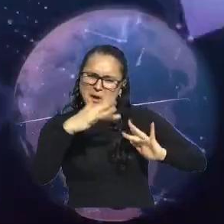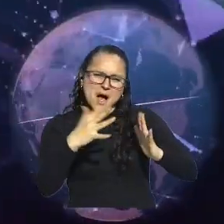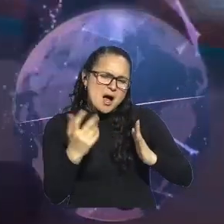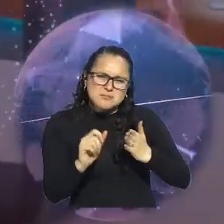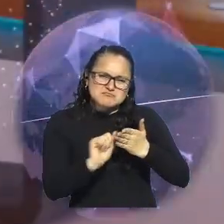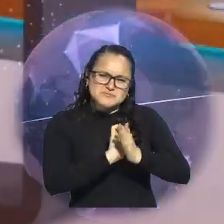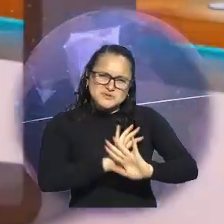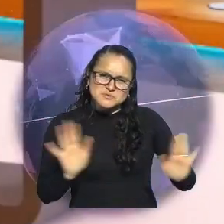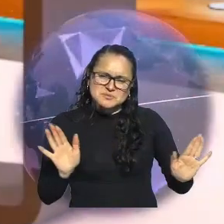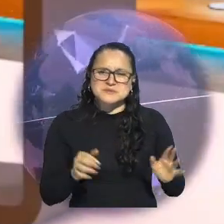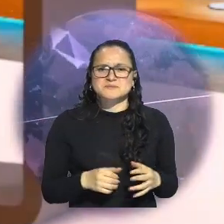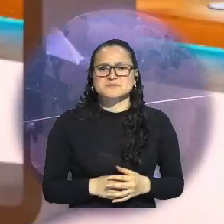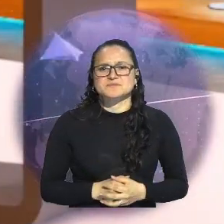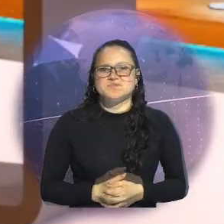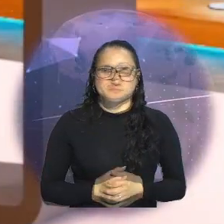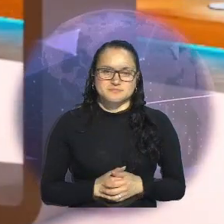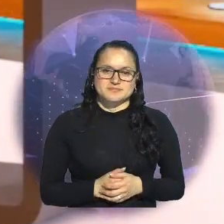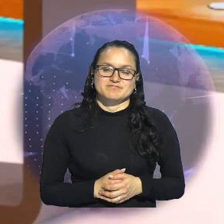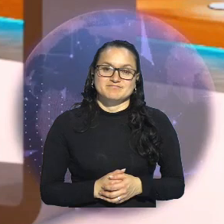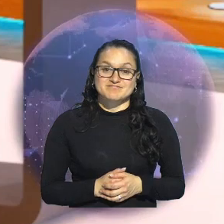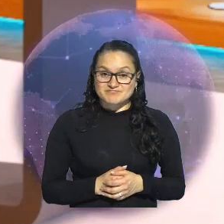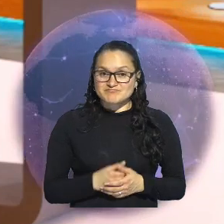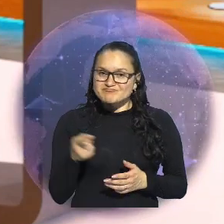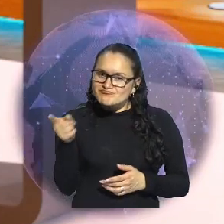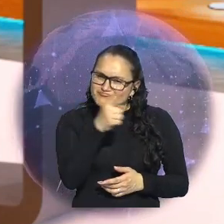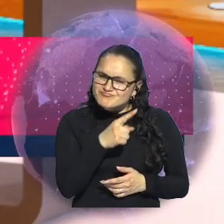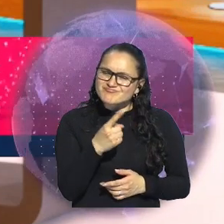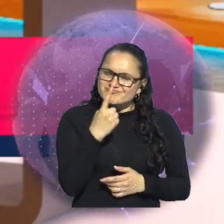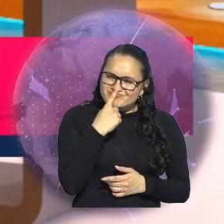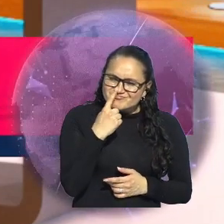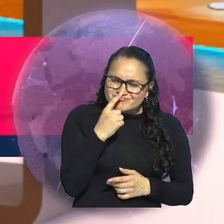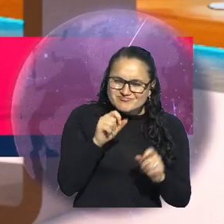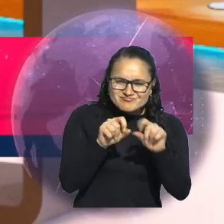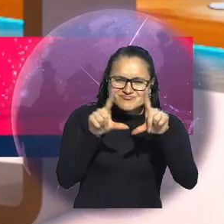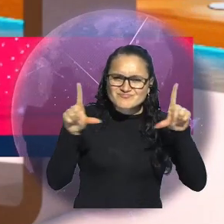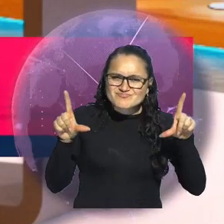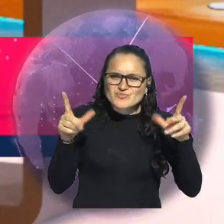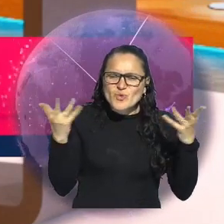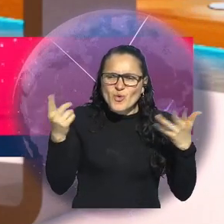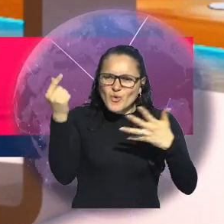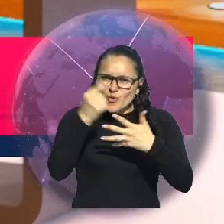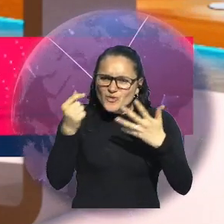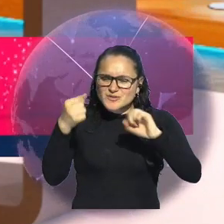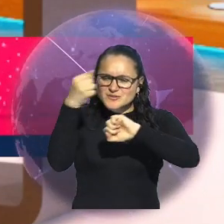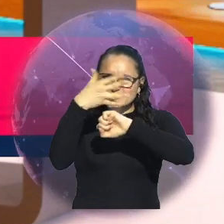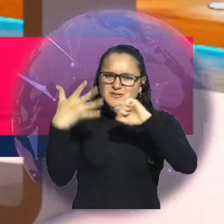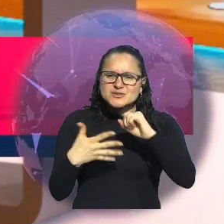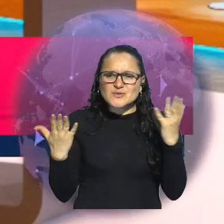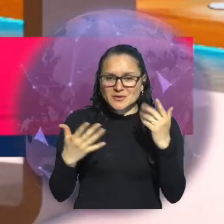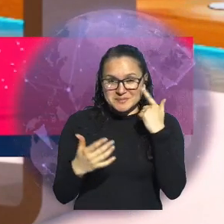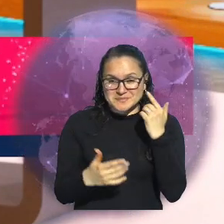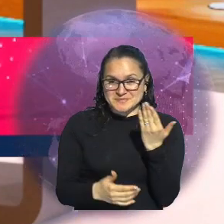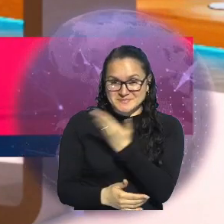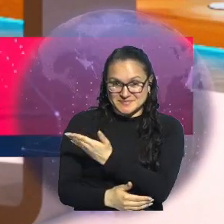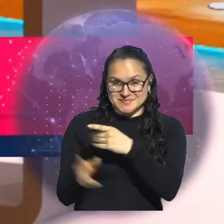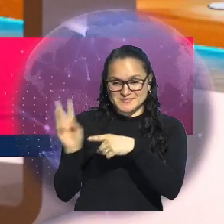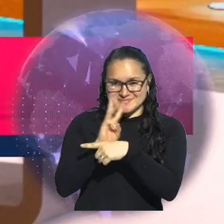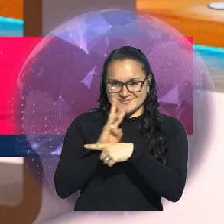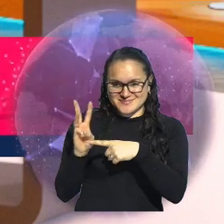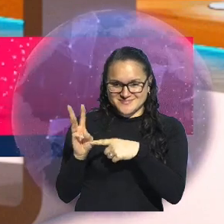desuso los invitamos a consultar toda la información sobre la crc en la página web de la entidad